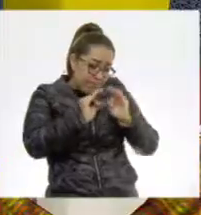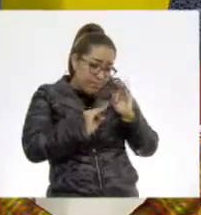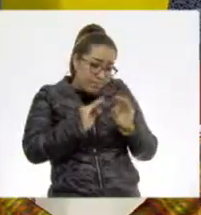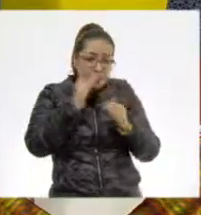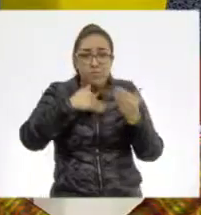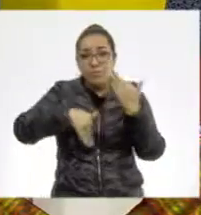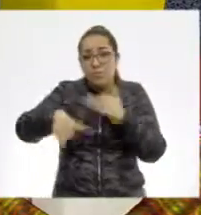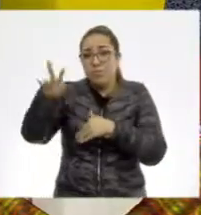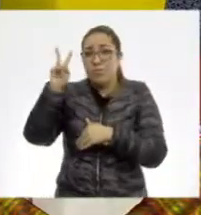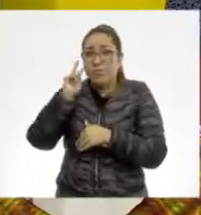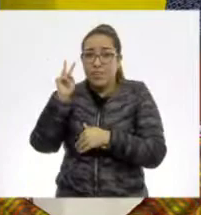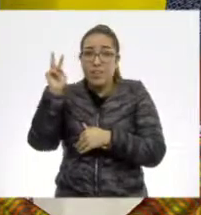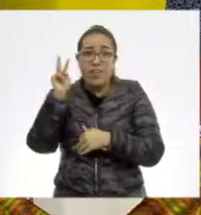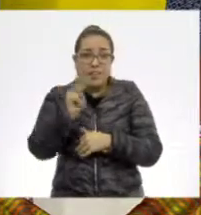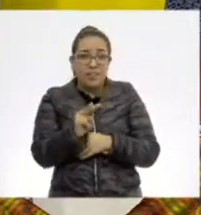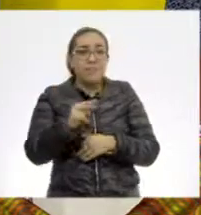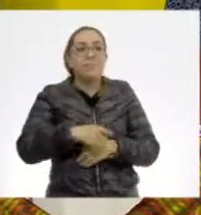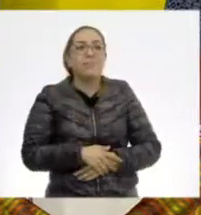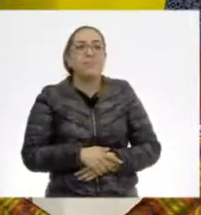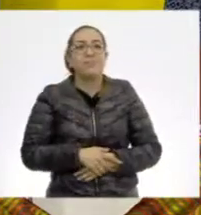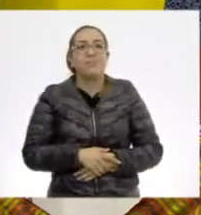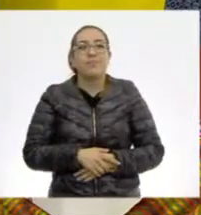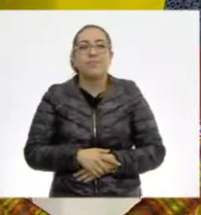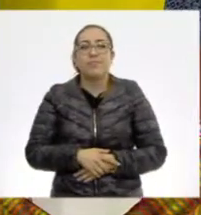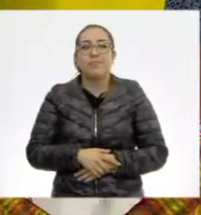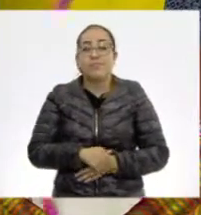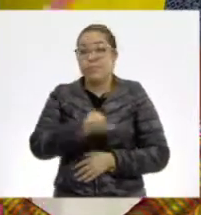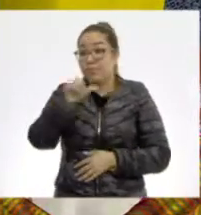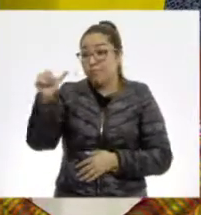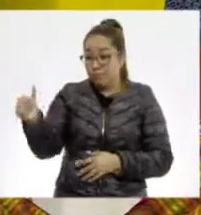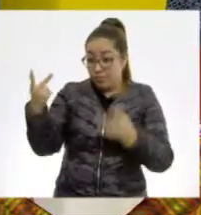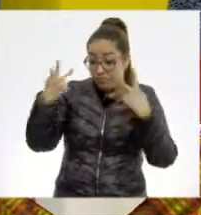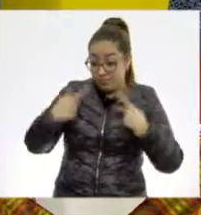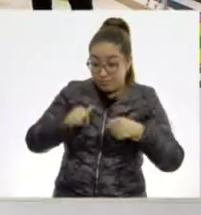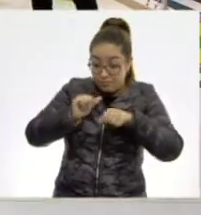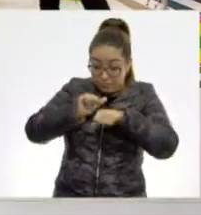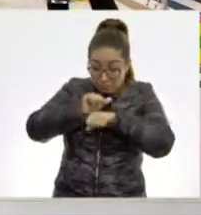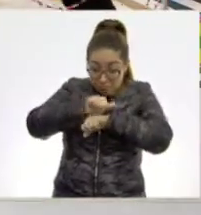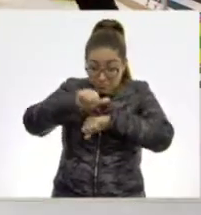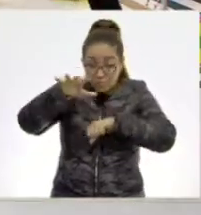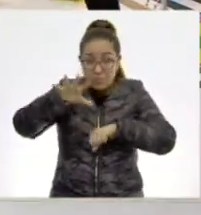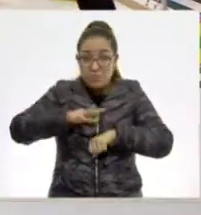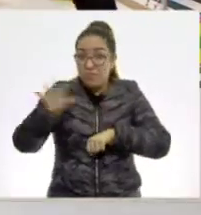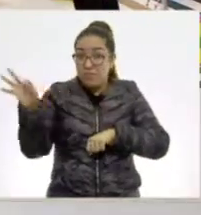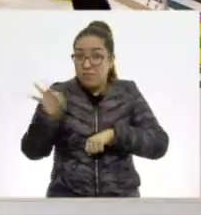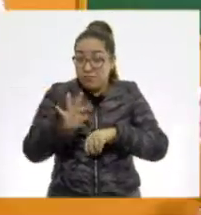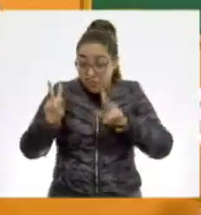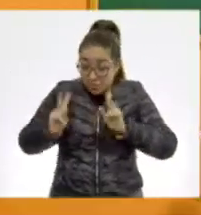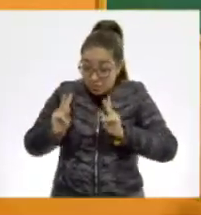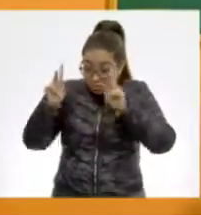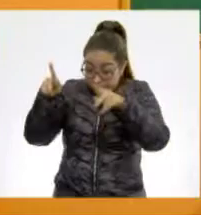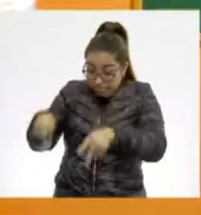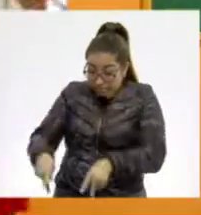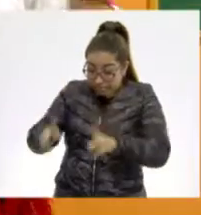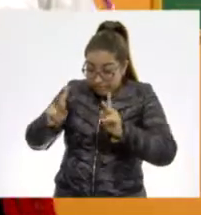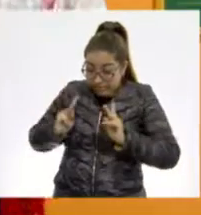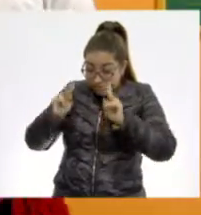se le ven. ¡No! Tiemblen pelones. Tranquila. Que ahora sí tendrán panteones, porque